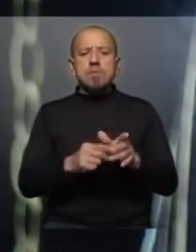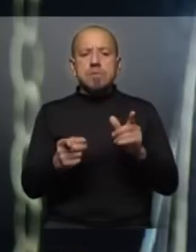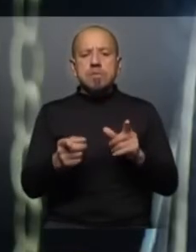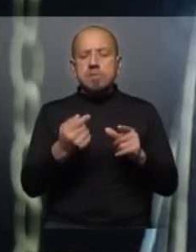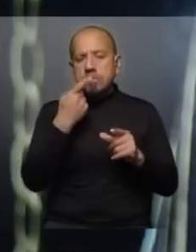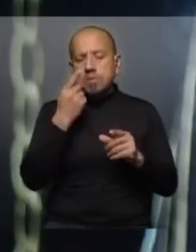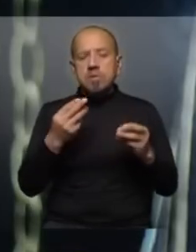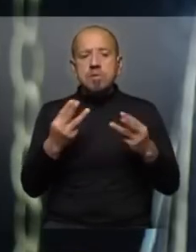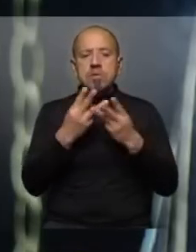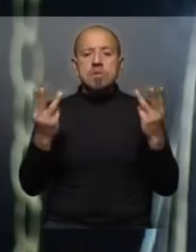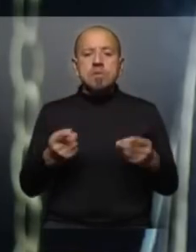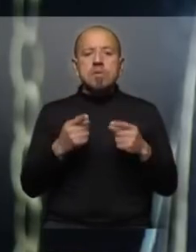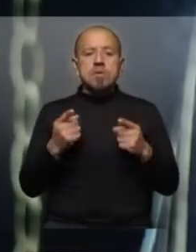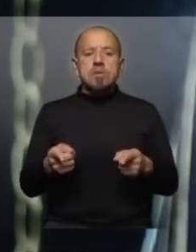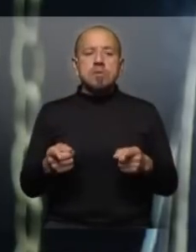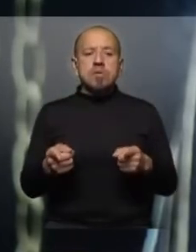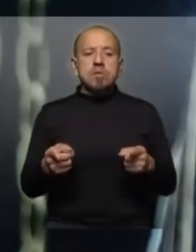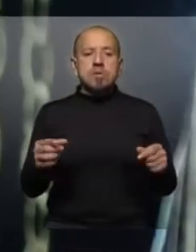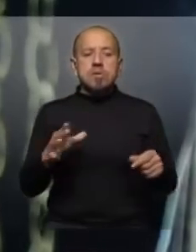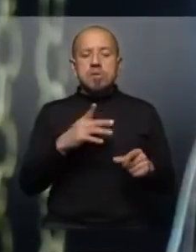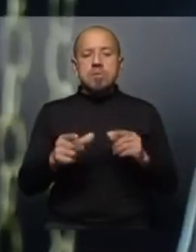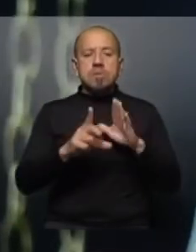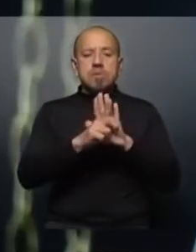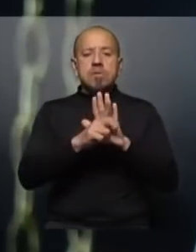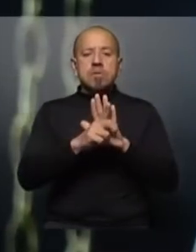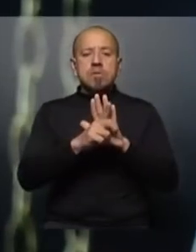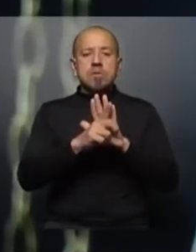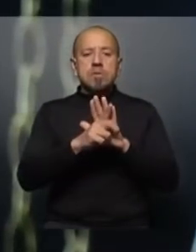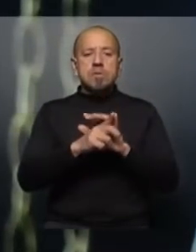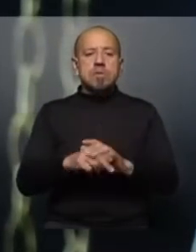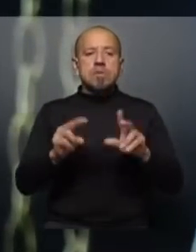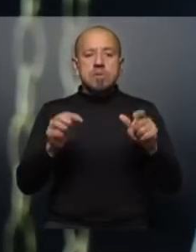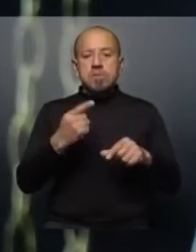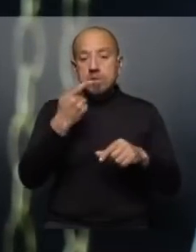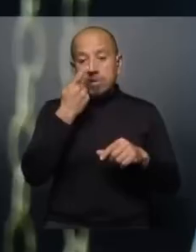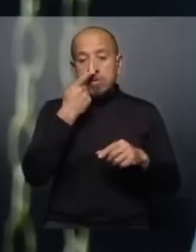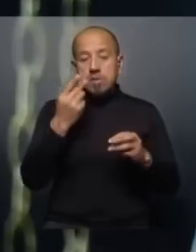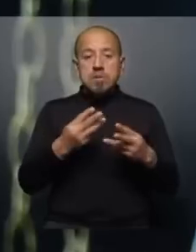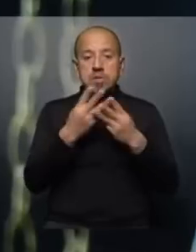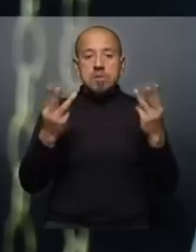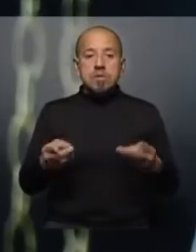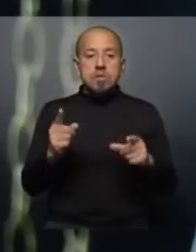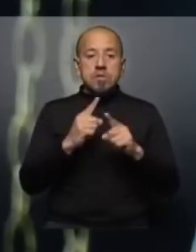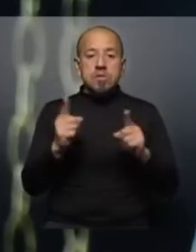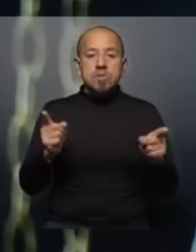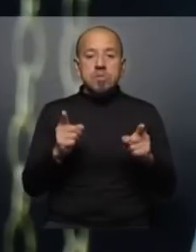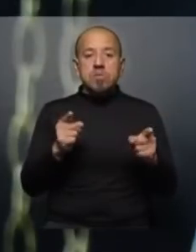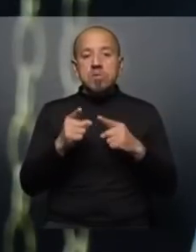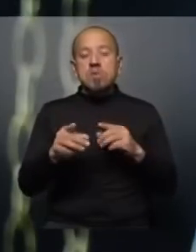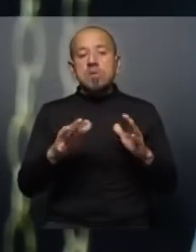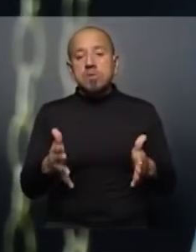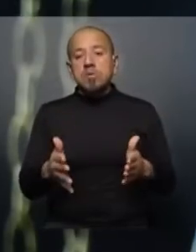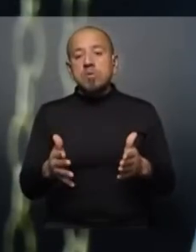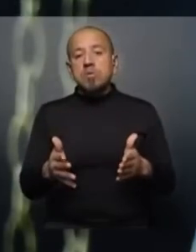general y esta restricción que se establece por ley no obedece a razones de interés general claramente cuando los proponentes